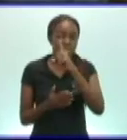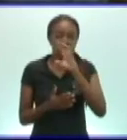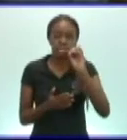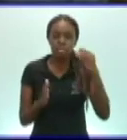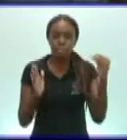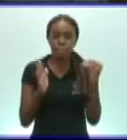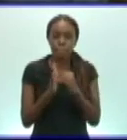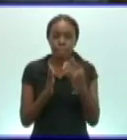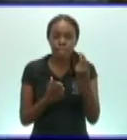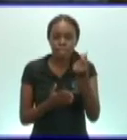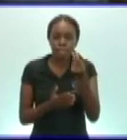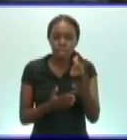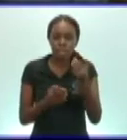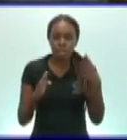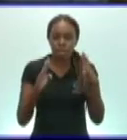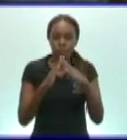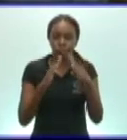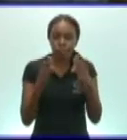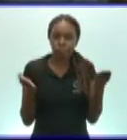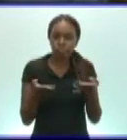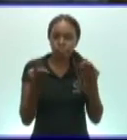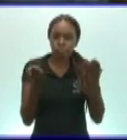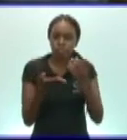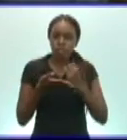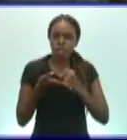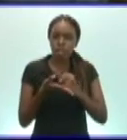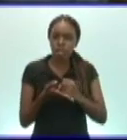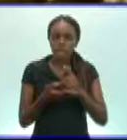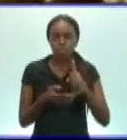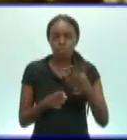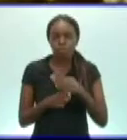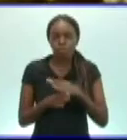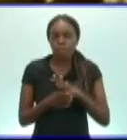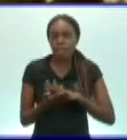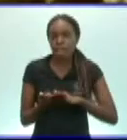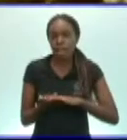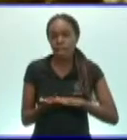y fomentar el ingenio de Majagua no significa que hubiera estado arruinado.